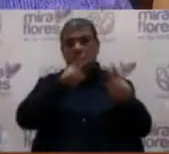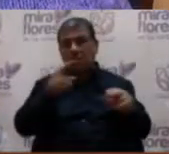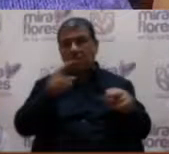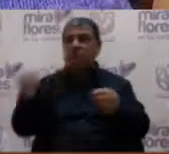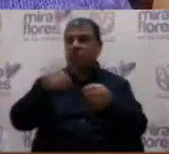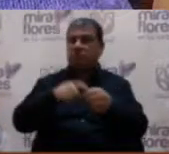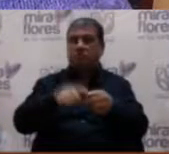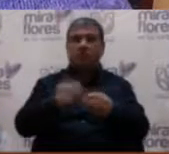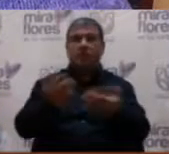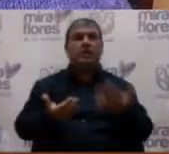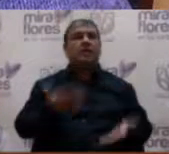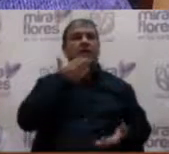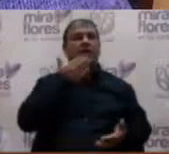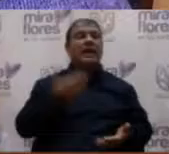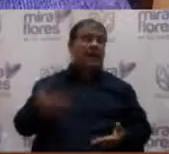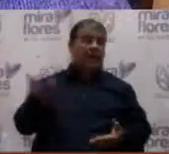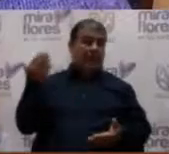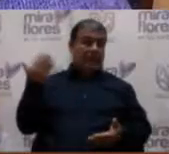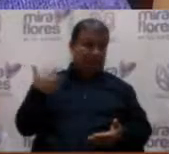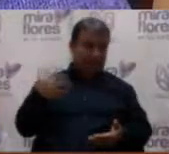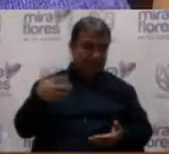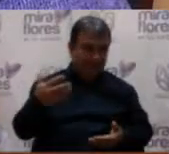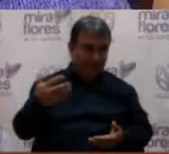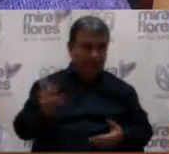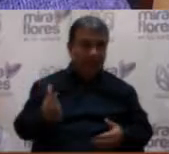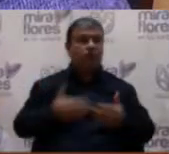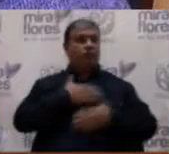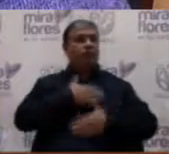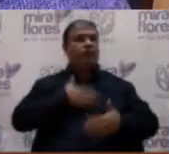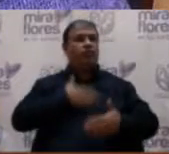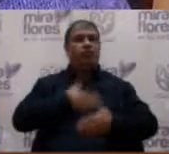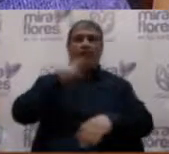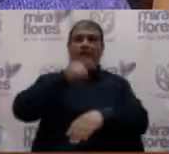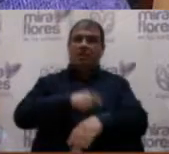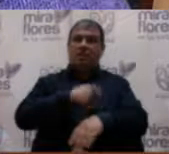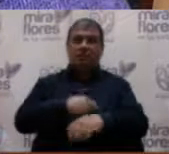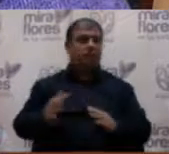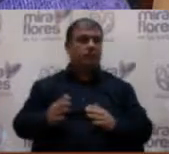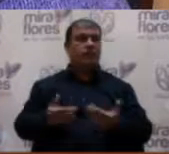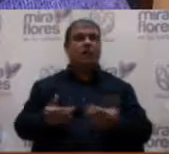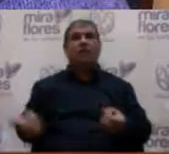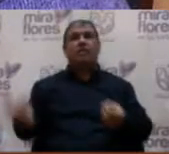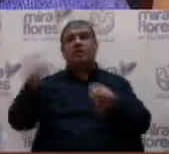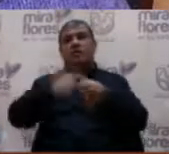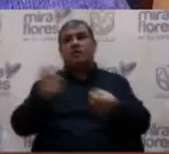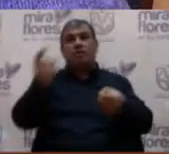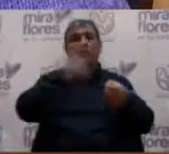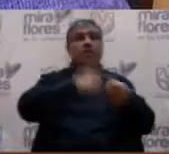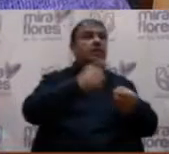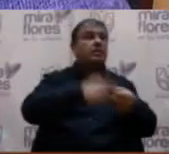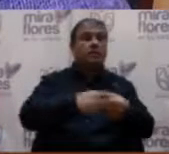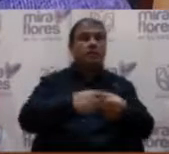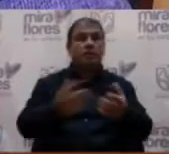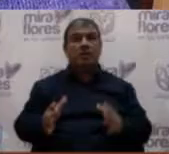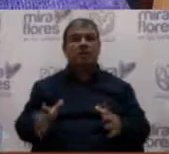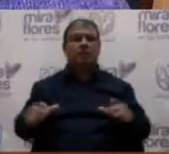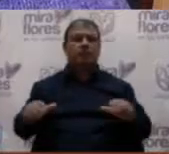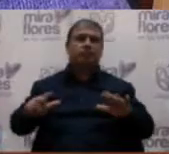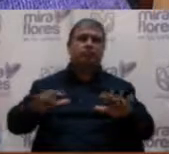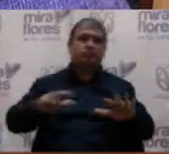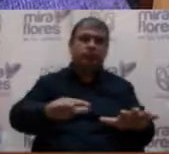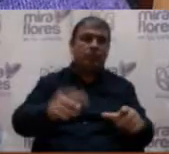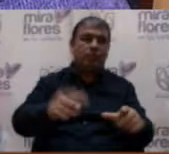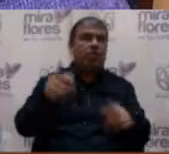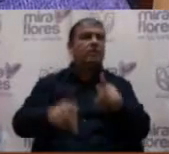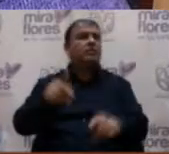participar. Para quienes ya hemos estado ahí, se disfruta el momento muchísimo y la participación es masiva